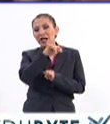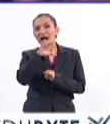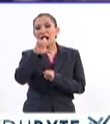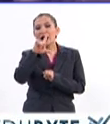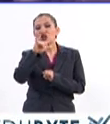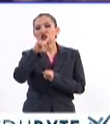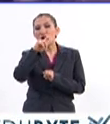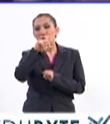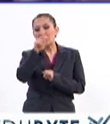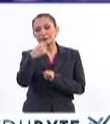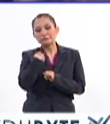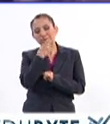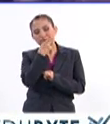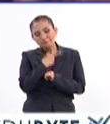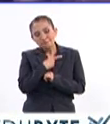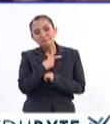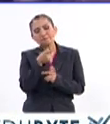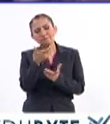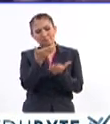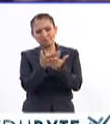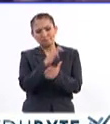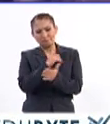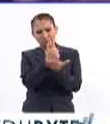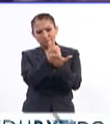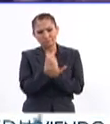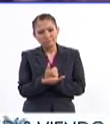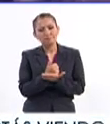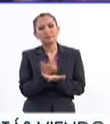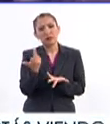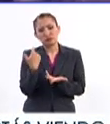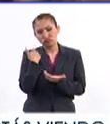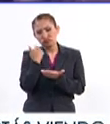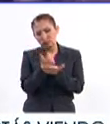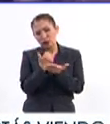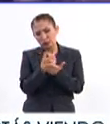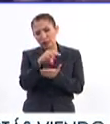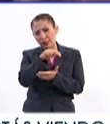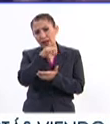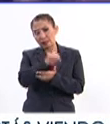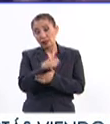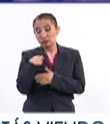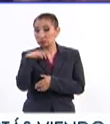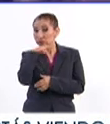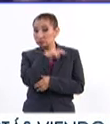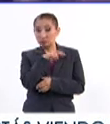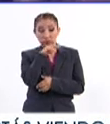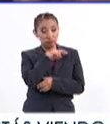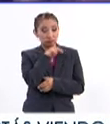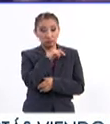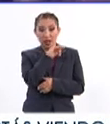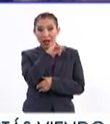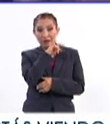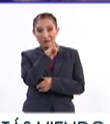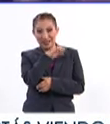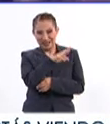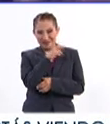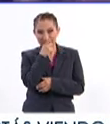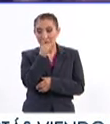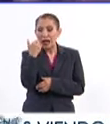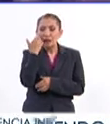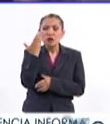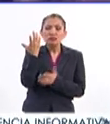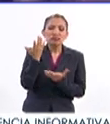Carlos López y me pidieron que los ayudara, que querían colaborar con NASA. Casi de inmediato Javier me dijo,